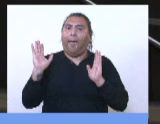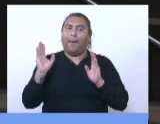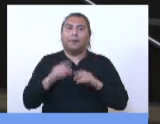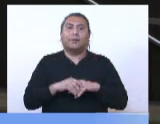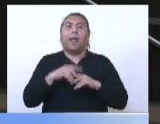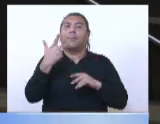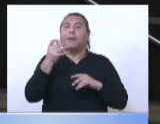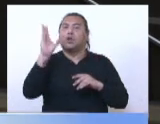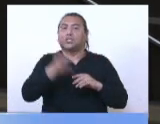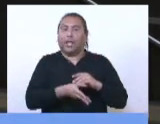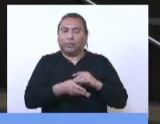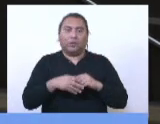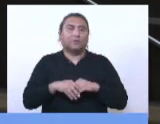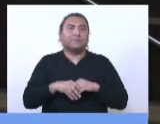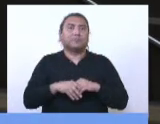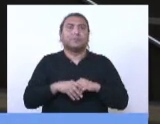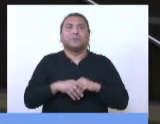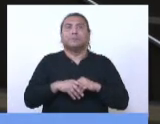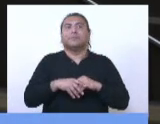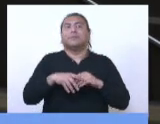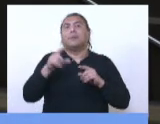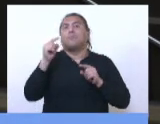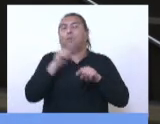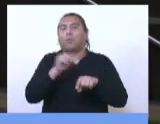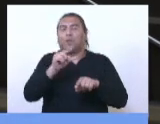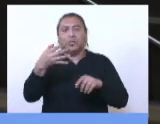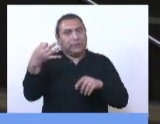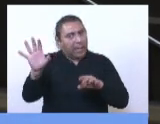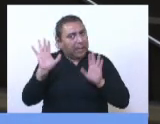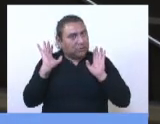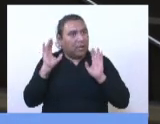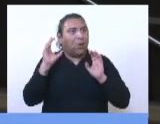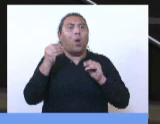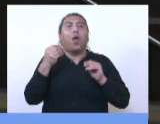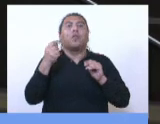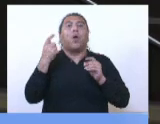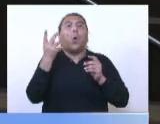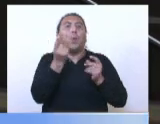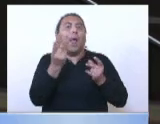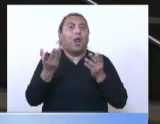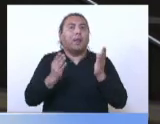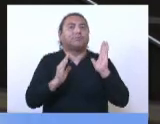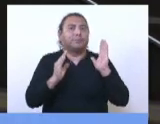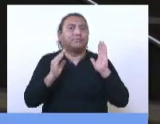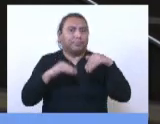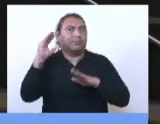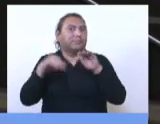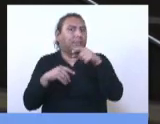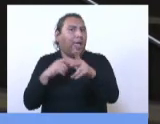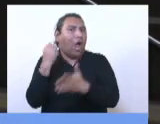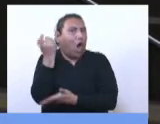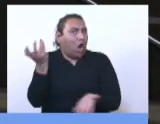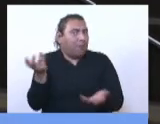al 3% en caso excepcional y extraordinario cuando altere los valores de la economía